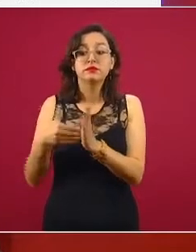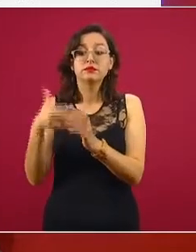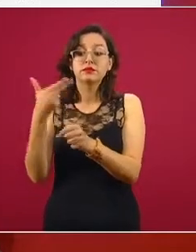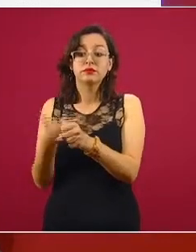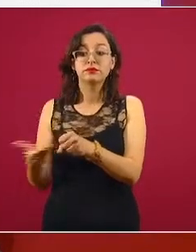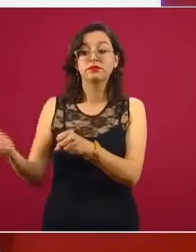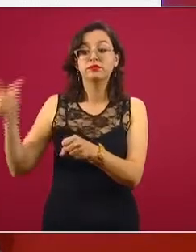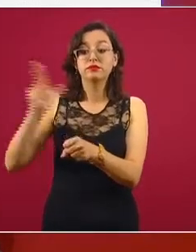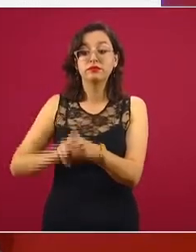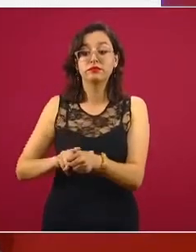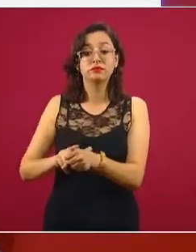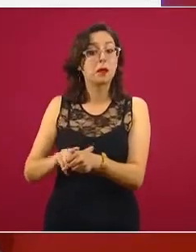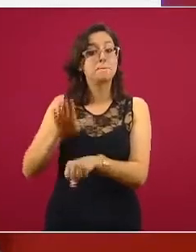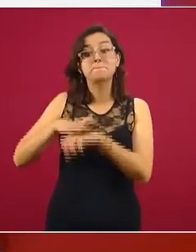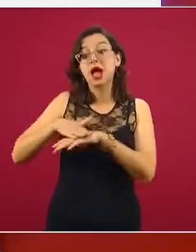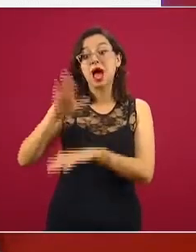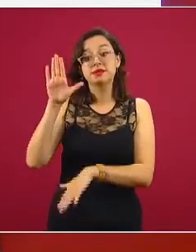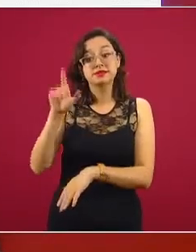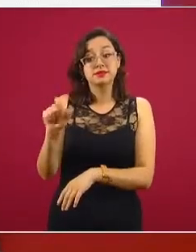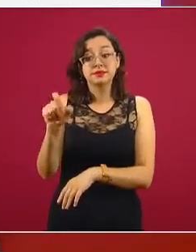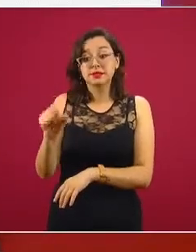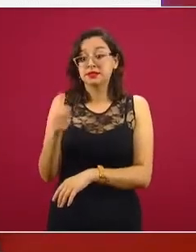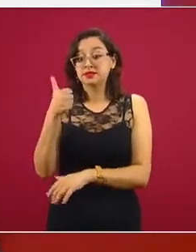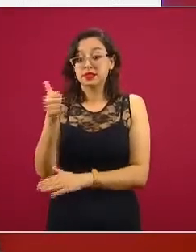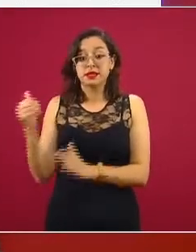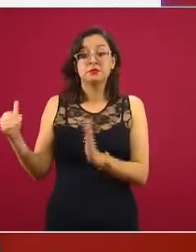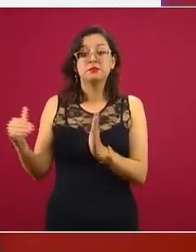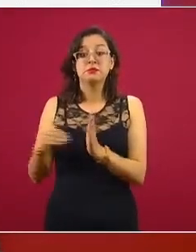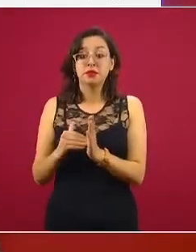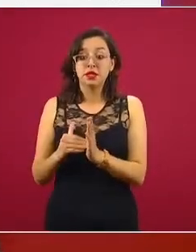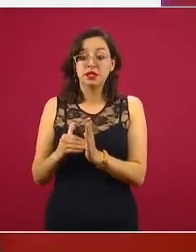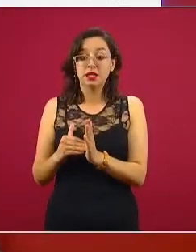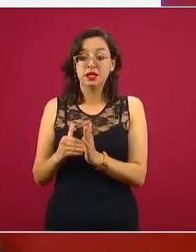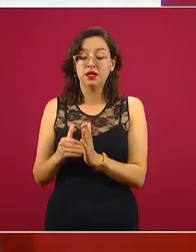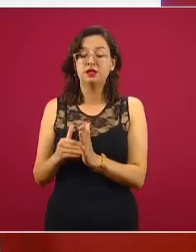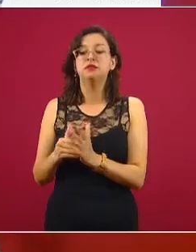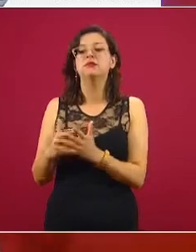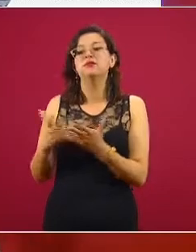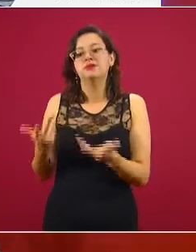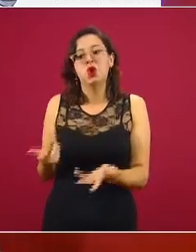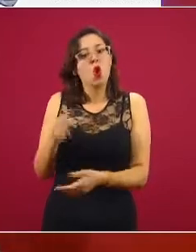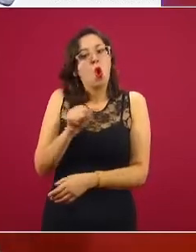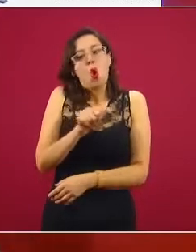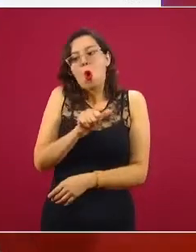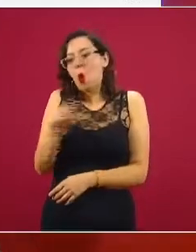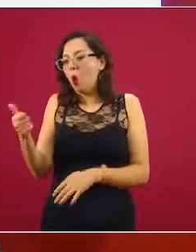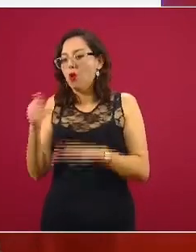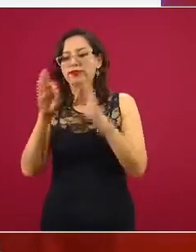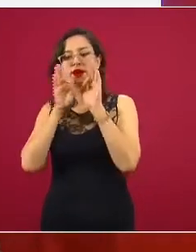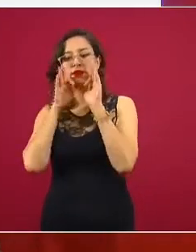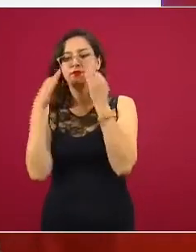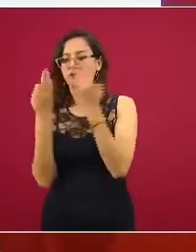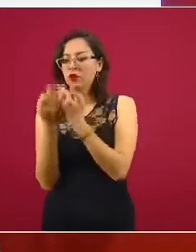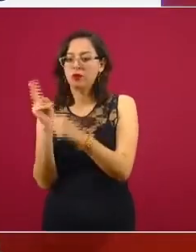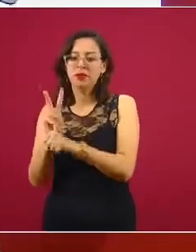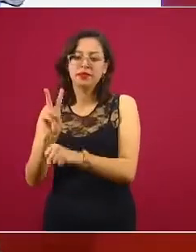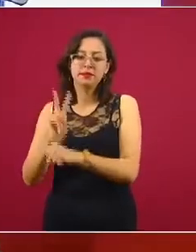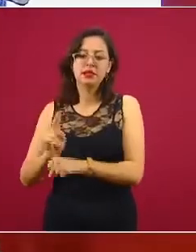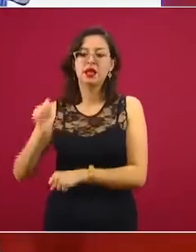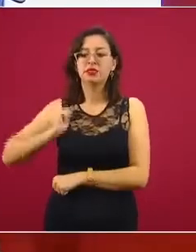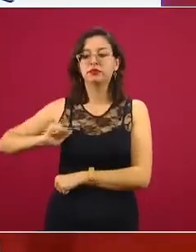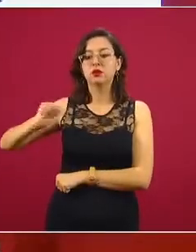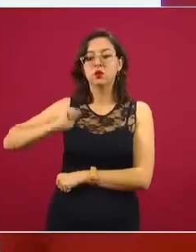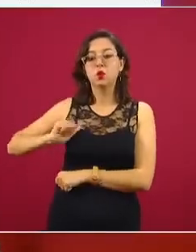26,000 unidades, más de 26,000. Y es lo que se registra con otro mecanismo de vigilancia epidemiológica muy antiguo, que